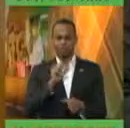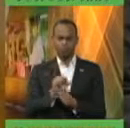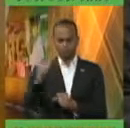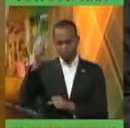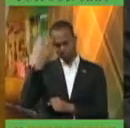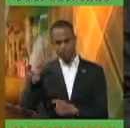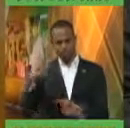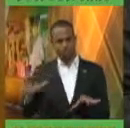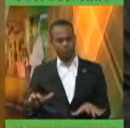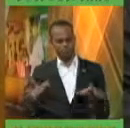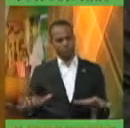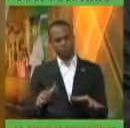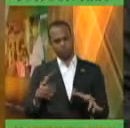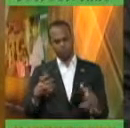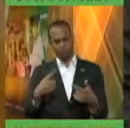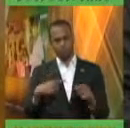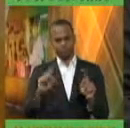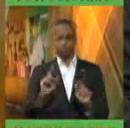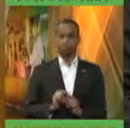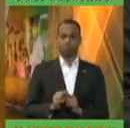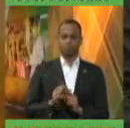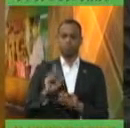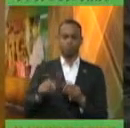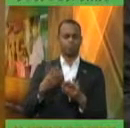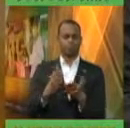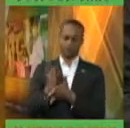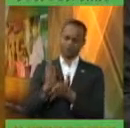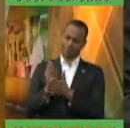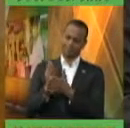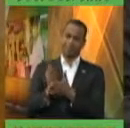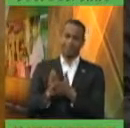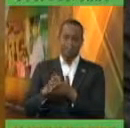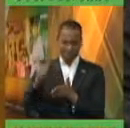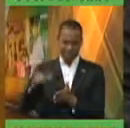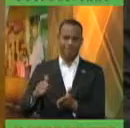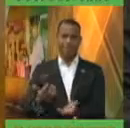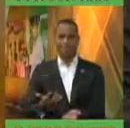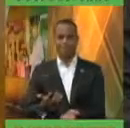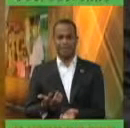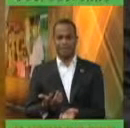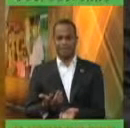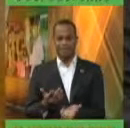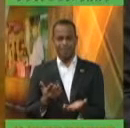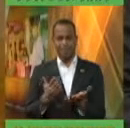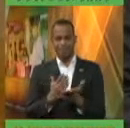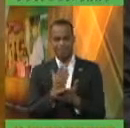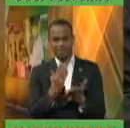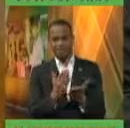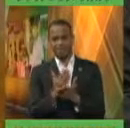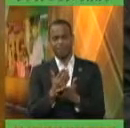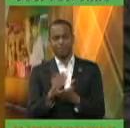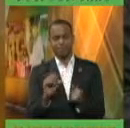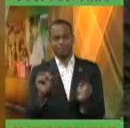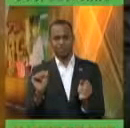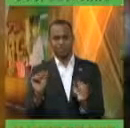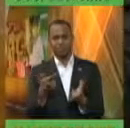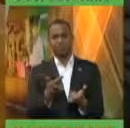estado es de eso que estamos hablando acceder a esos servicios derecho de todos